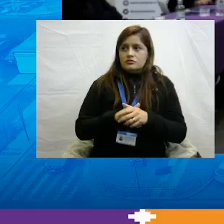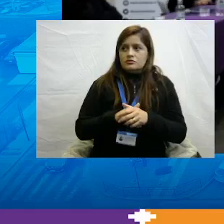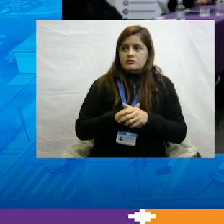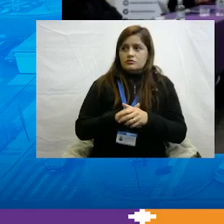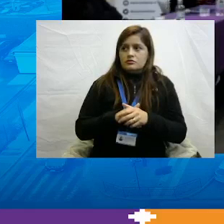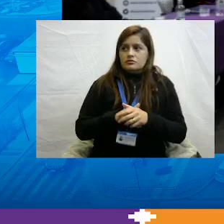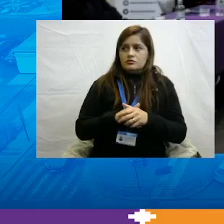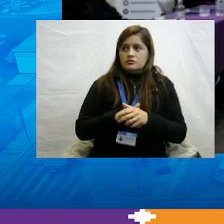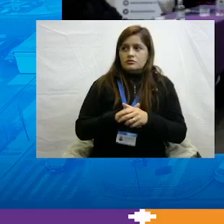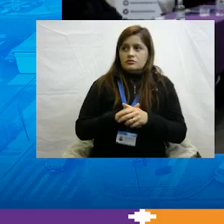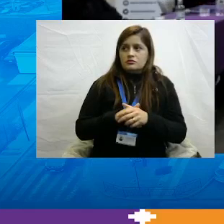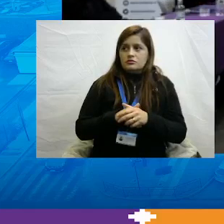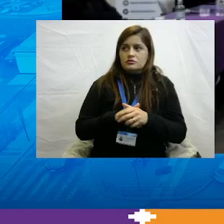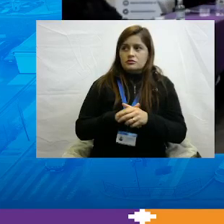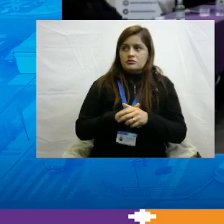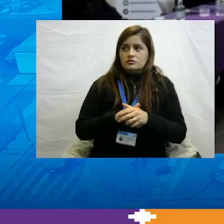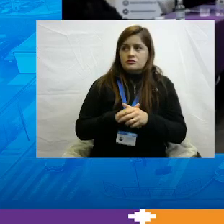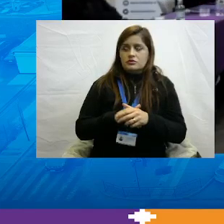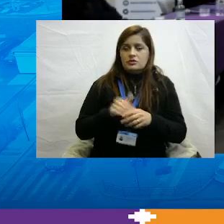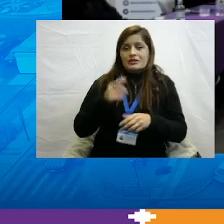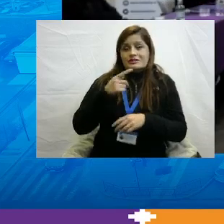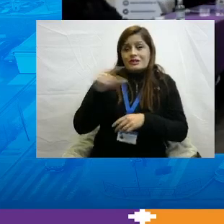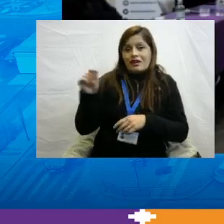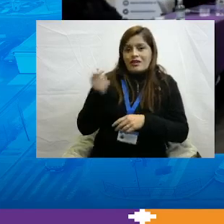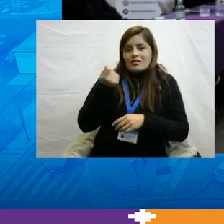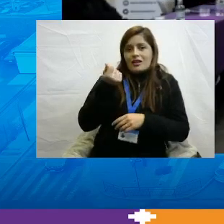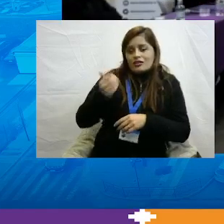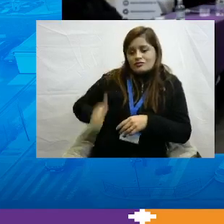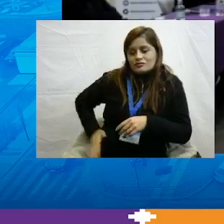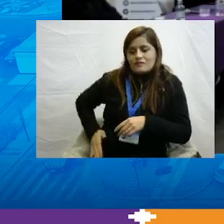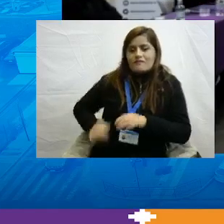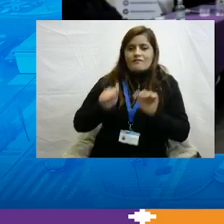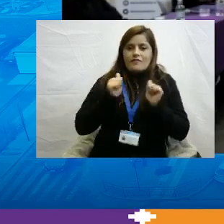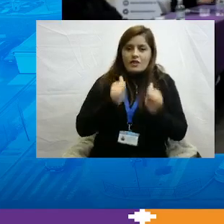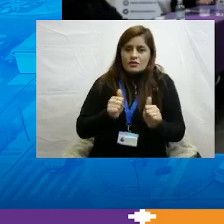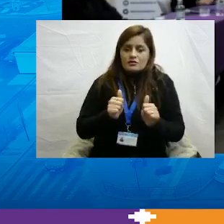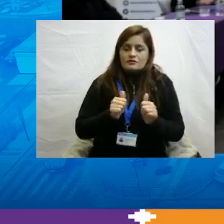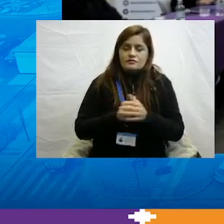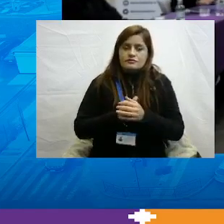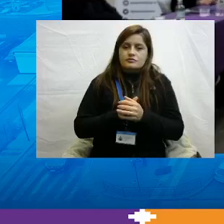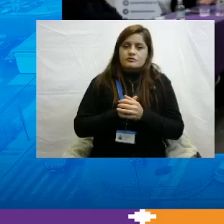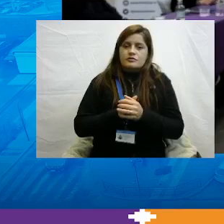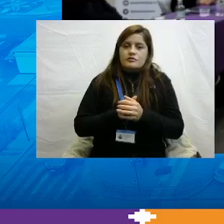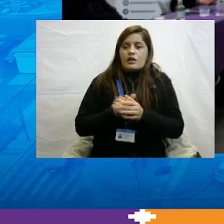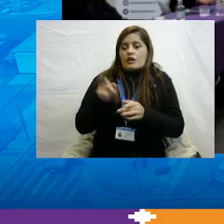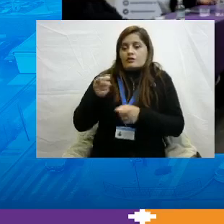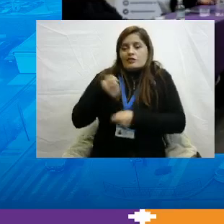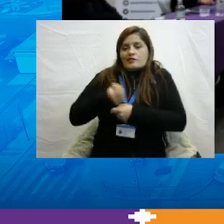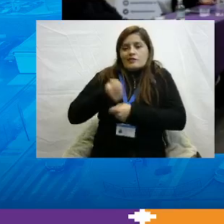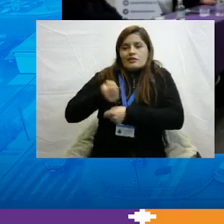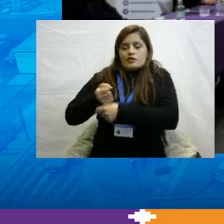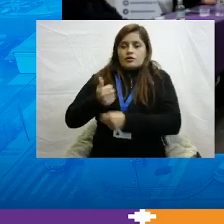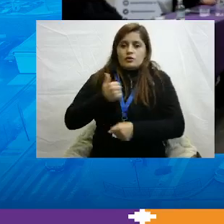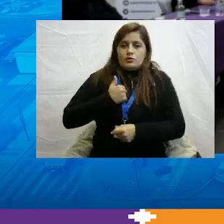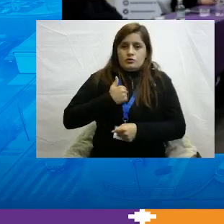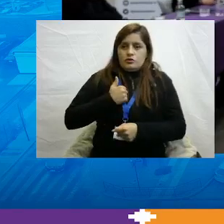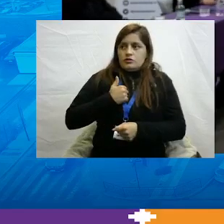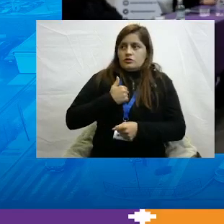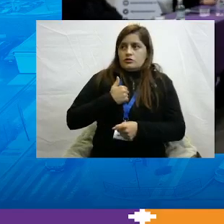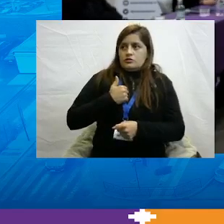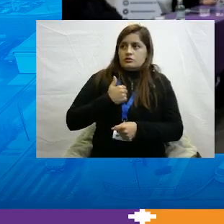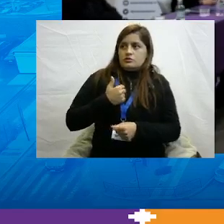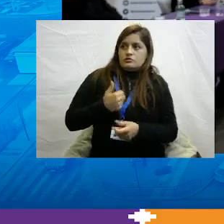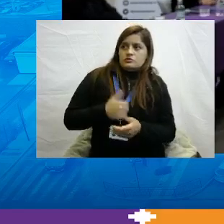y con que se vaya con platita en el bolsillo, pues. O sea, como todo trabajador queremos, le hemos entregado